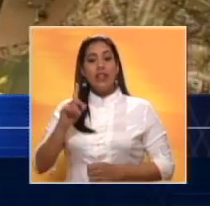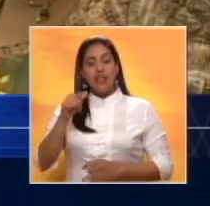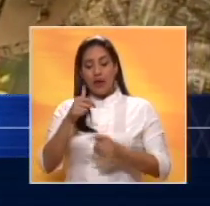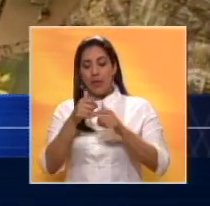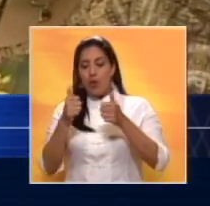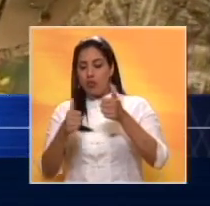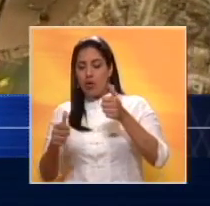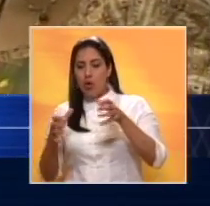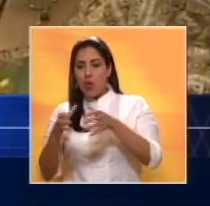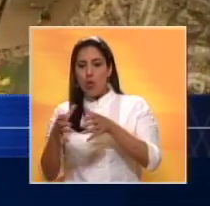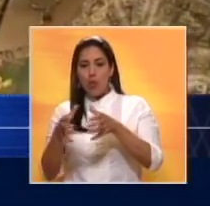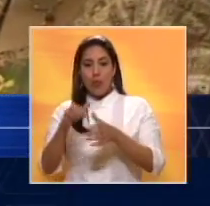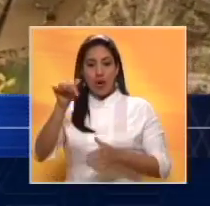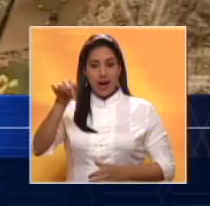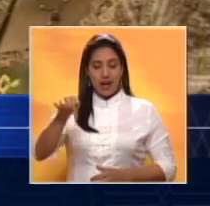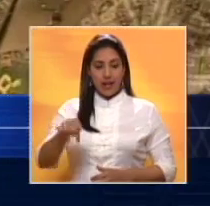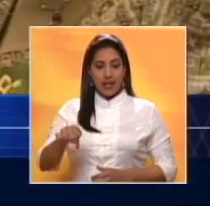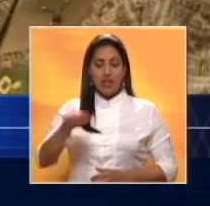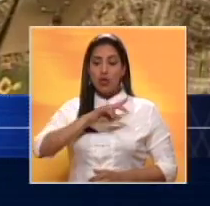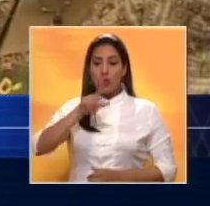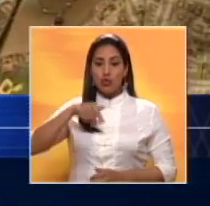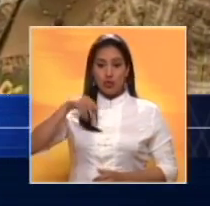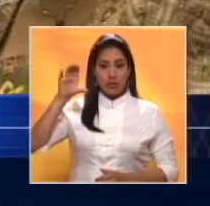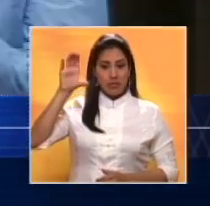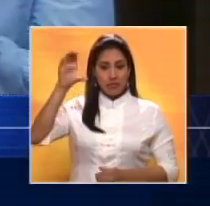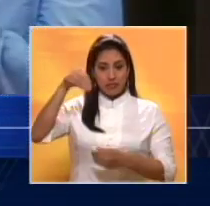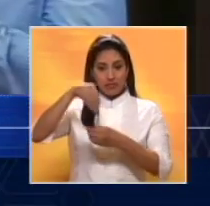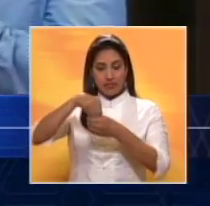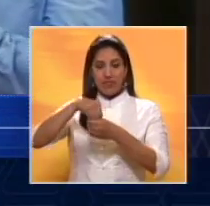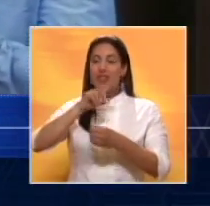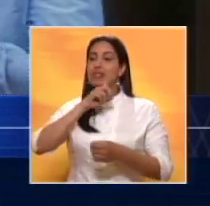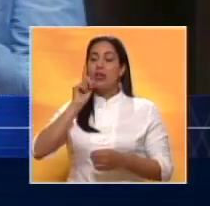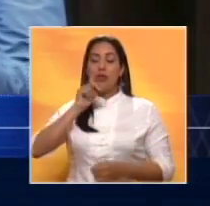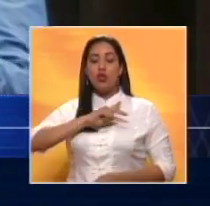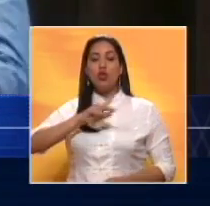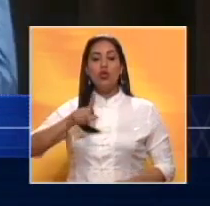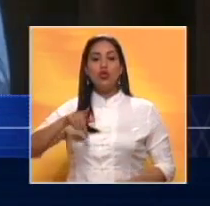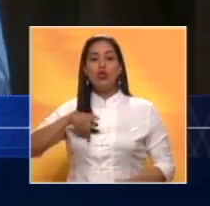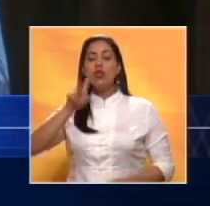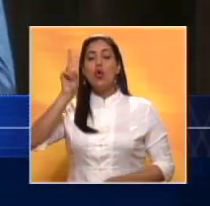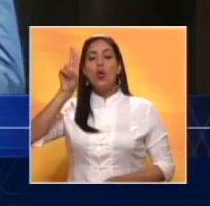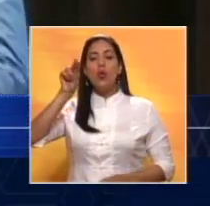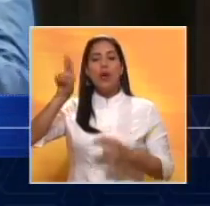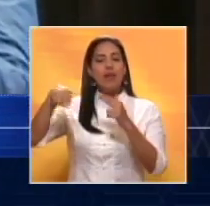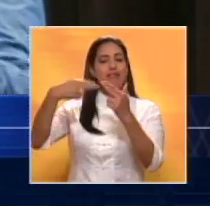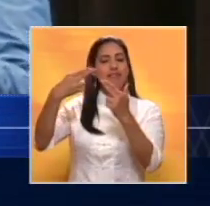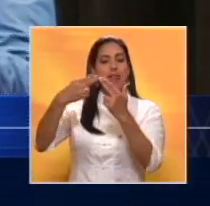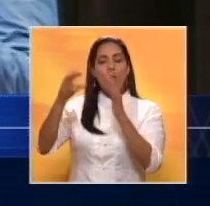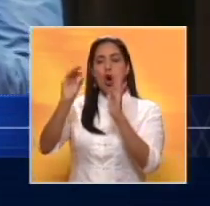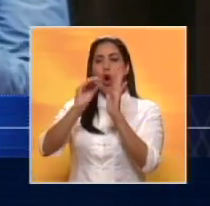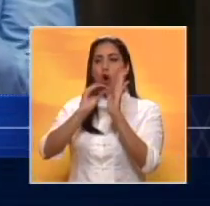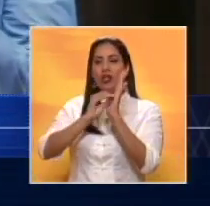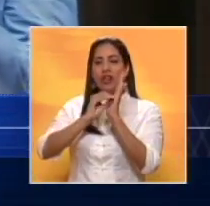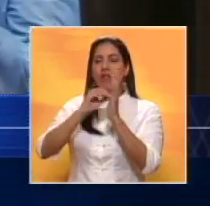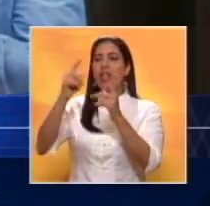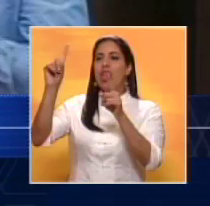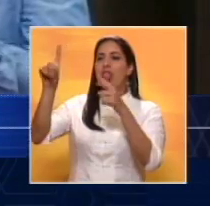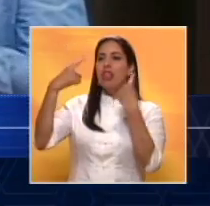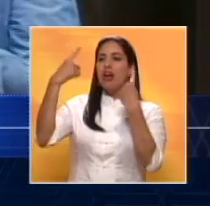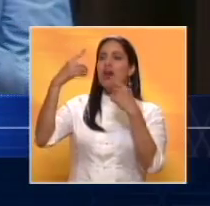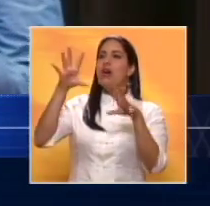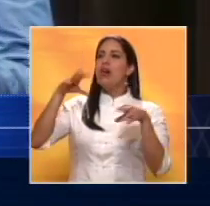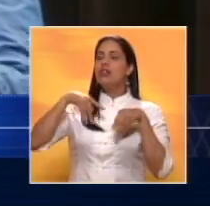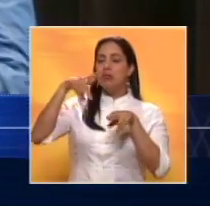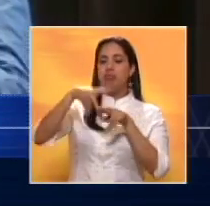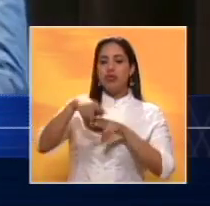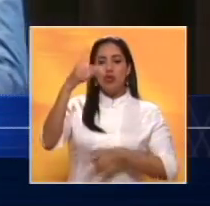sus élites aquí en nuestra patria es que nosotros nunca más nos vamos a dejar